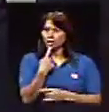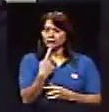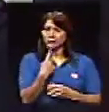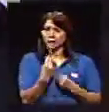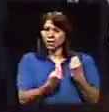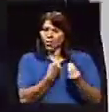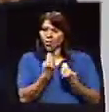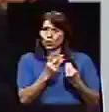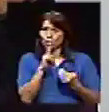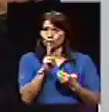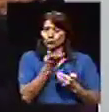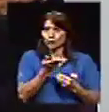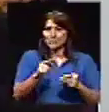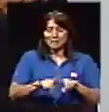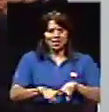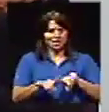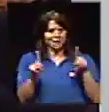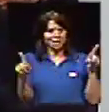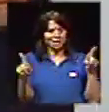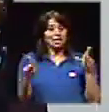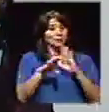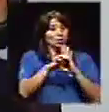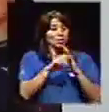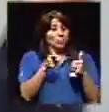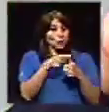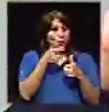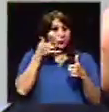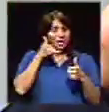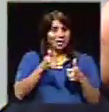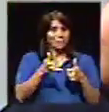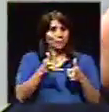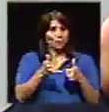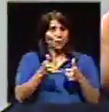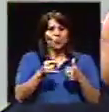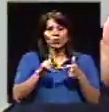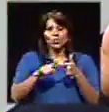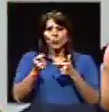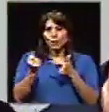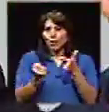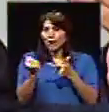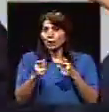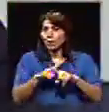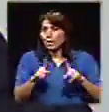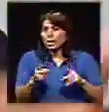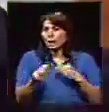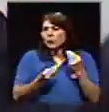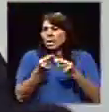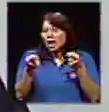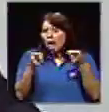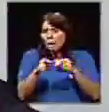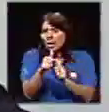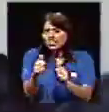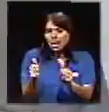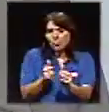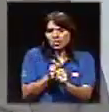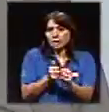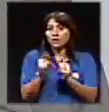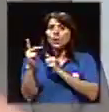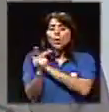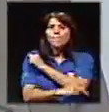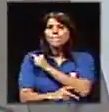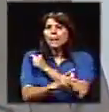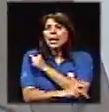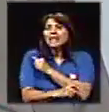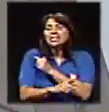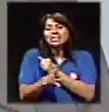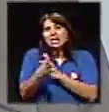teléfono con capacidades especiales y entonces, pero ¿qué es lo que está detrás? Un país que debe estar gastando como